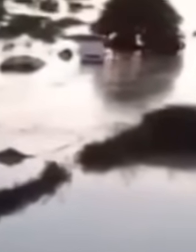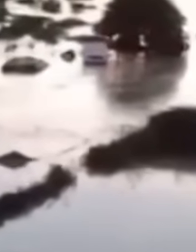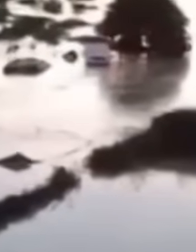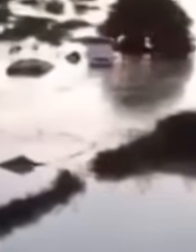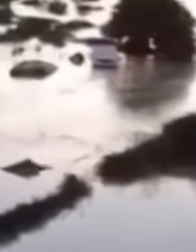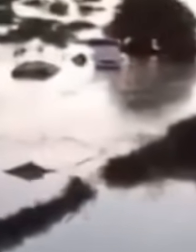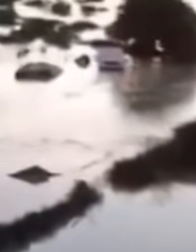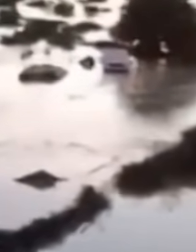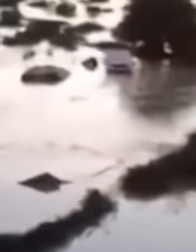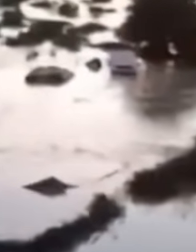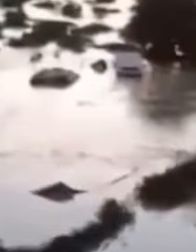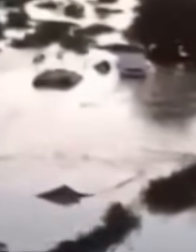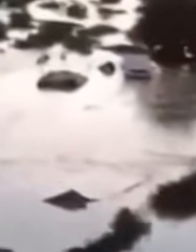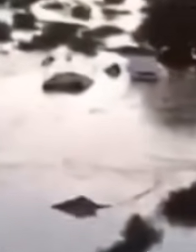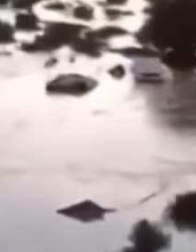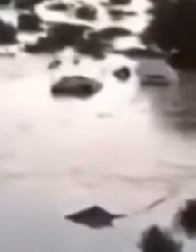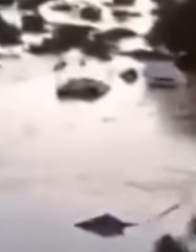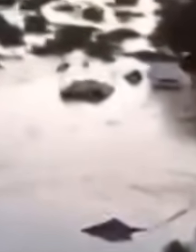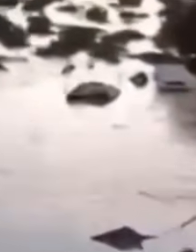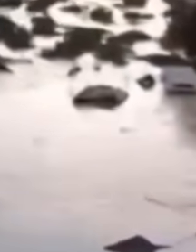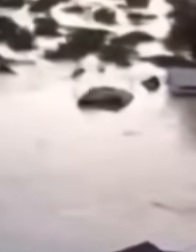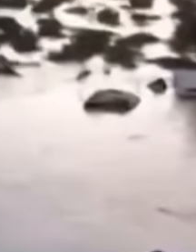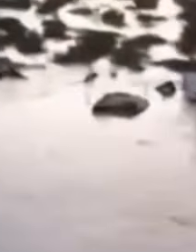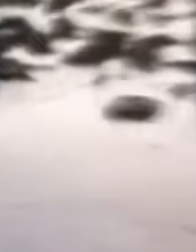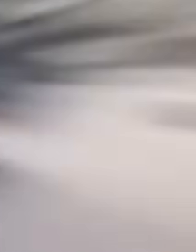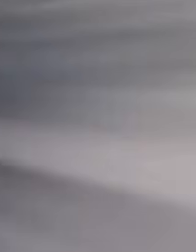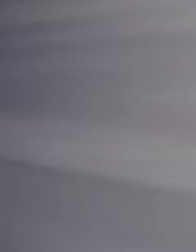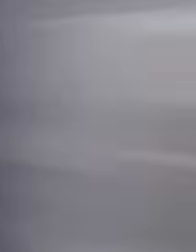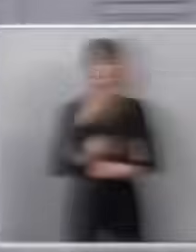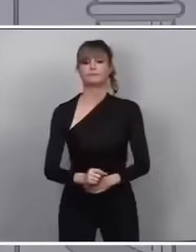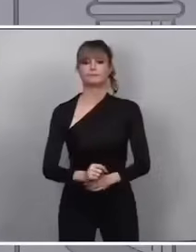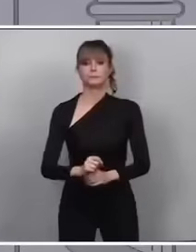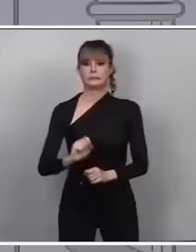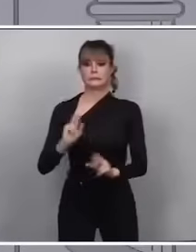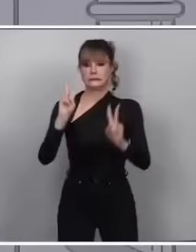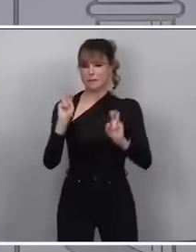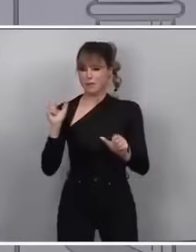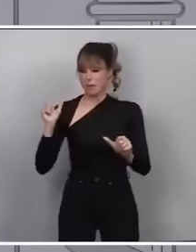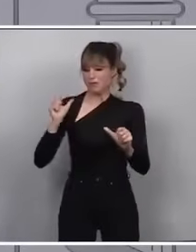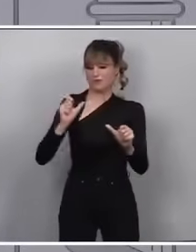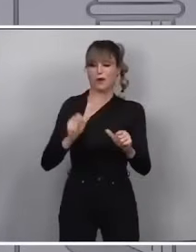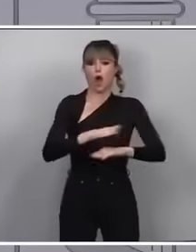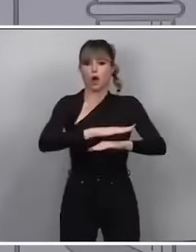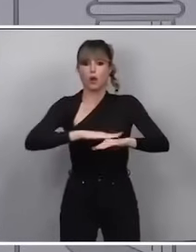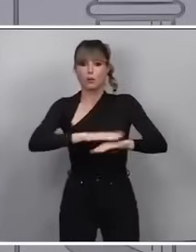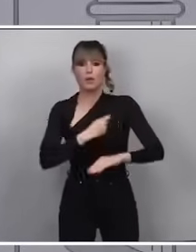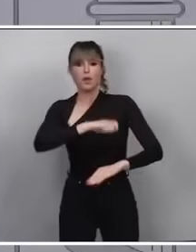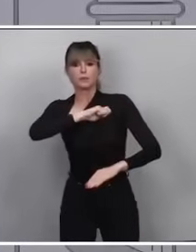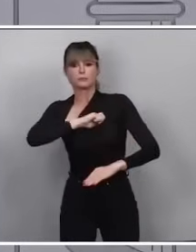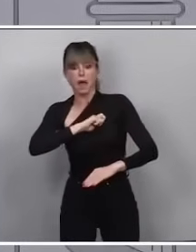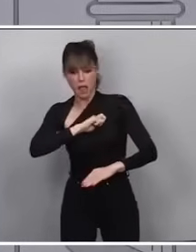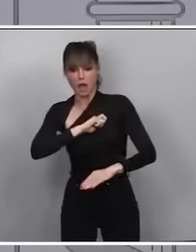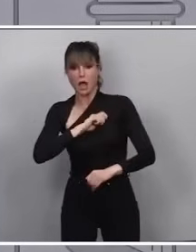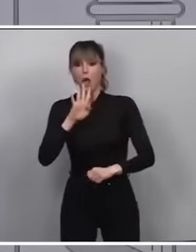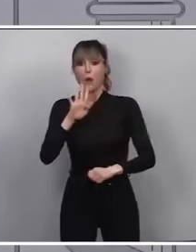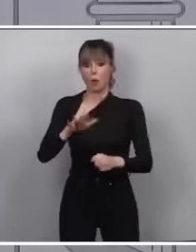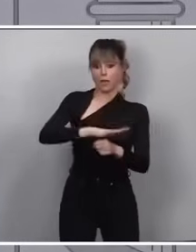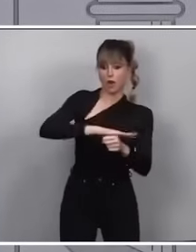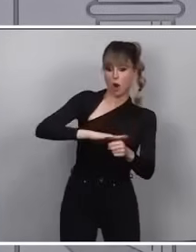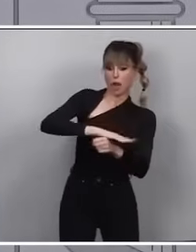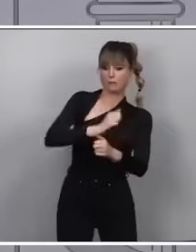logístico en los accesos a las zonas más golpeadas desde el primer momento el gobierno de España está trabajando en cuatro